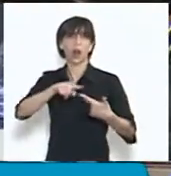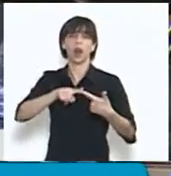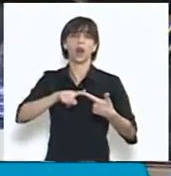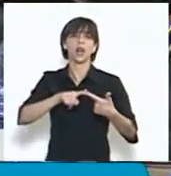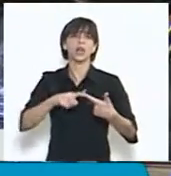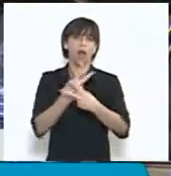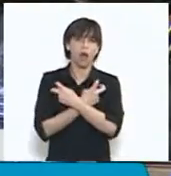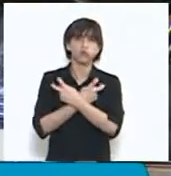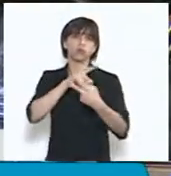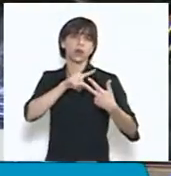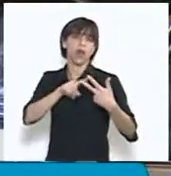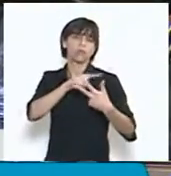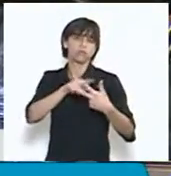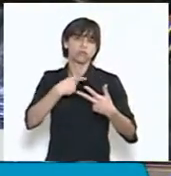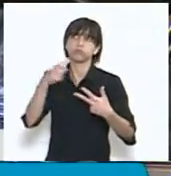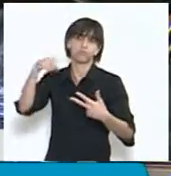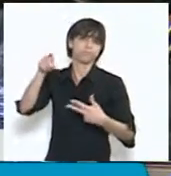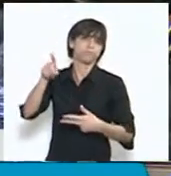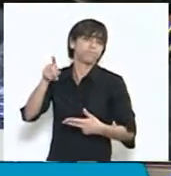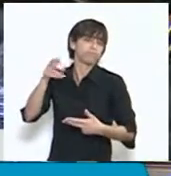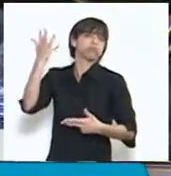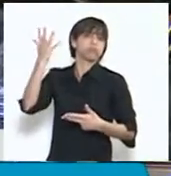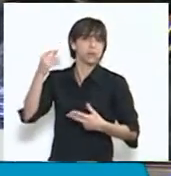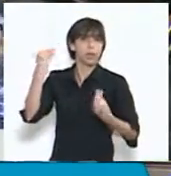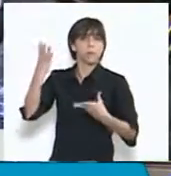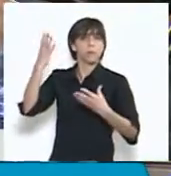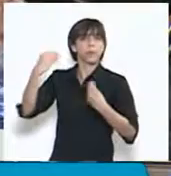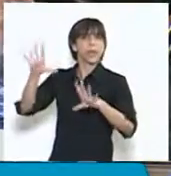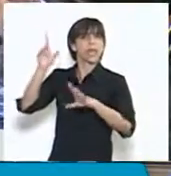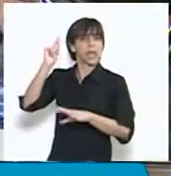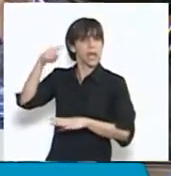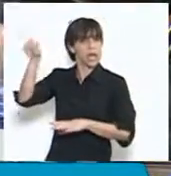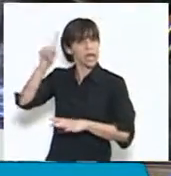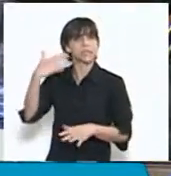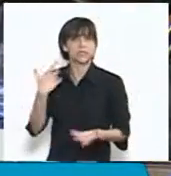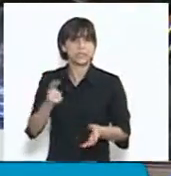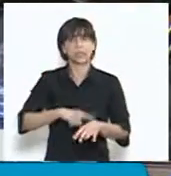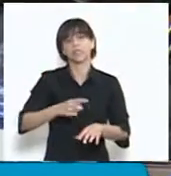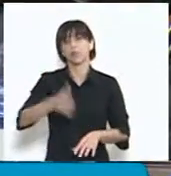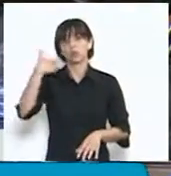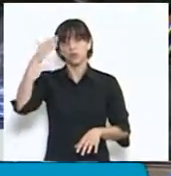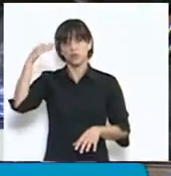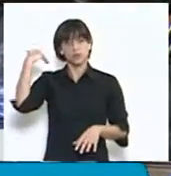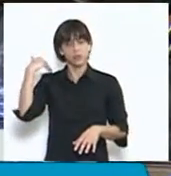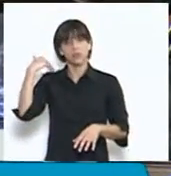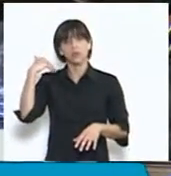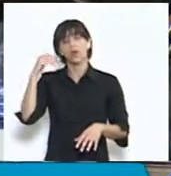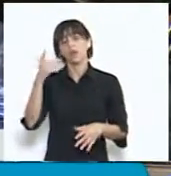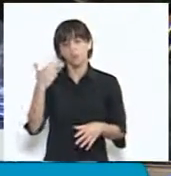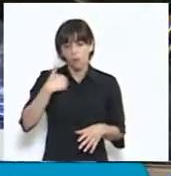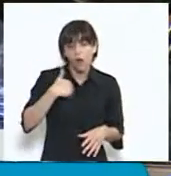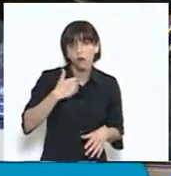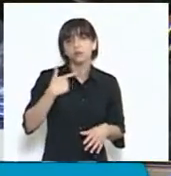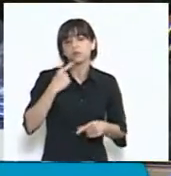Austria. Por supuesto que si saltáramos en el tiempo y la